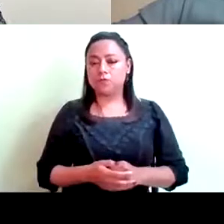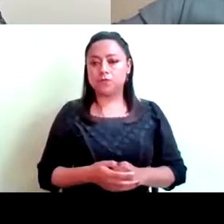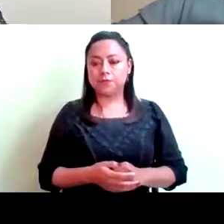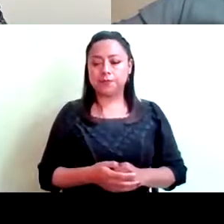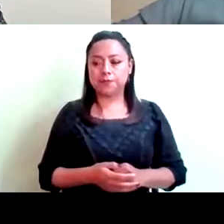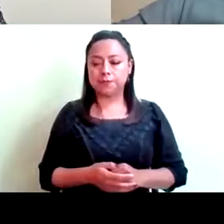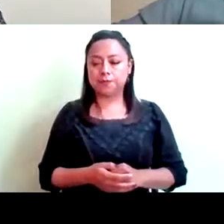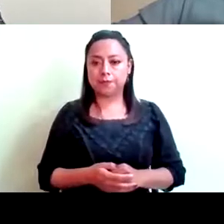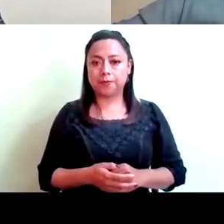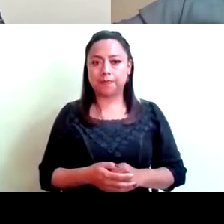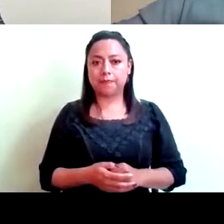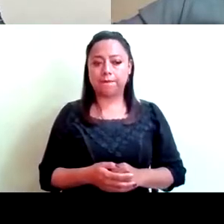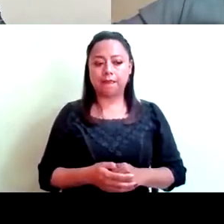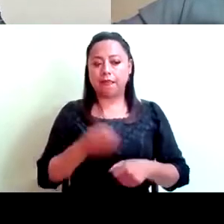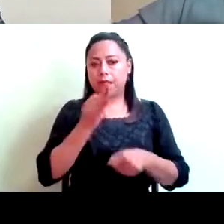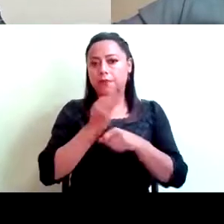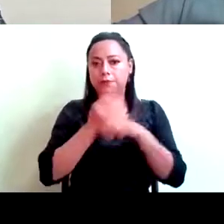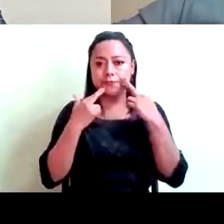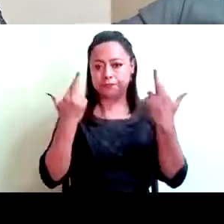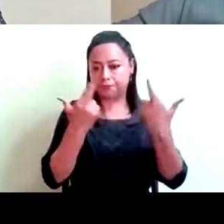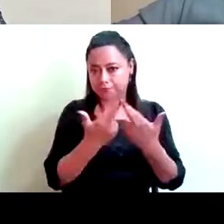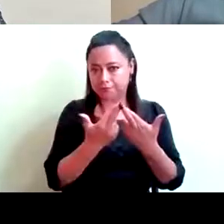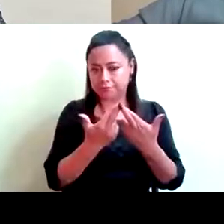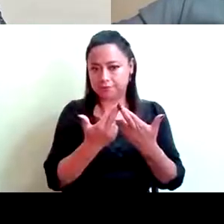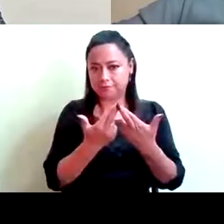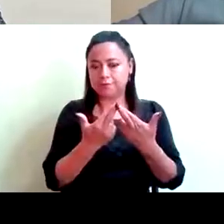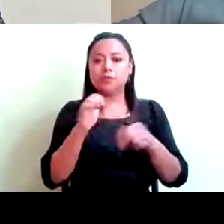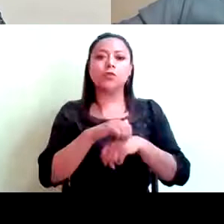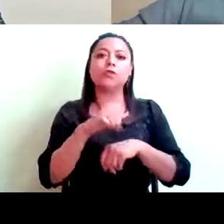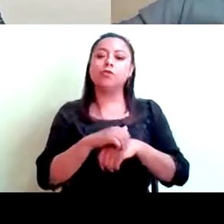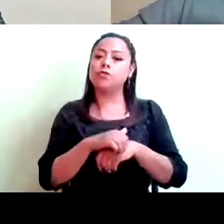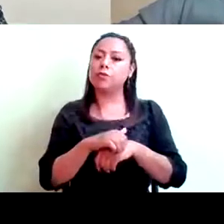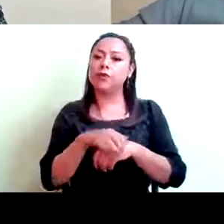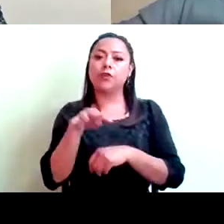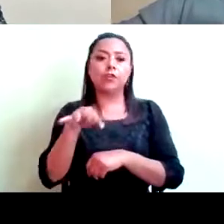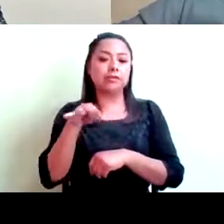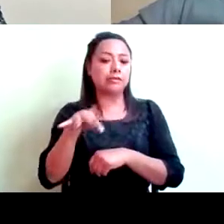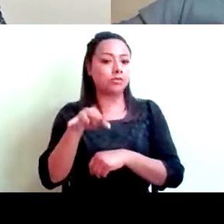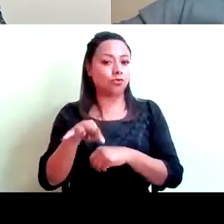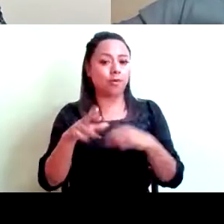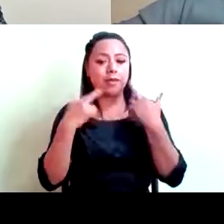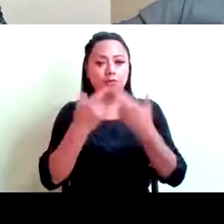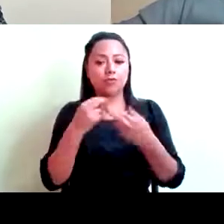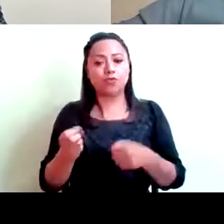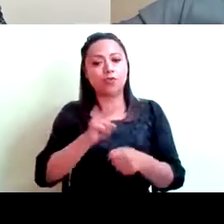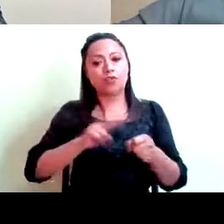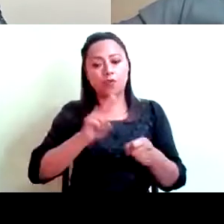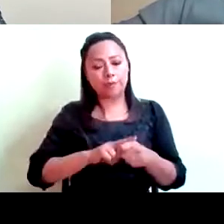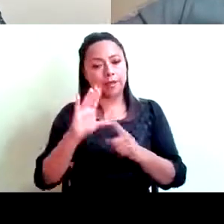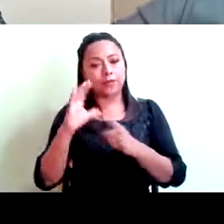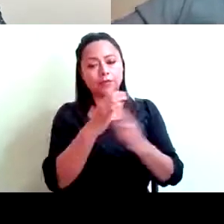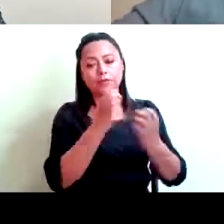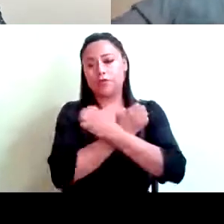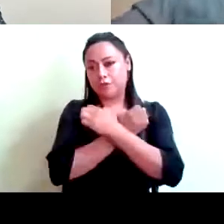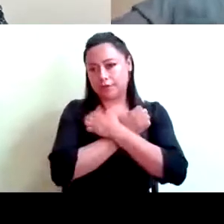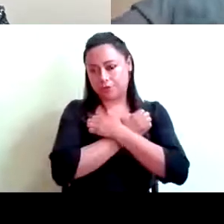más asuntos que tratar, se declara concluida la 19ª sesión ordinaria de la Comisión de Educación,